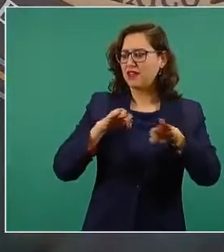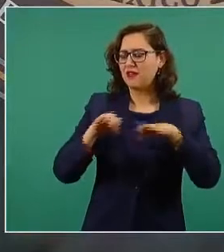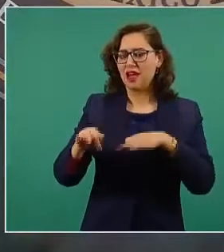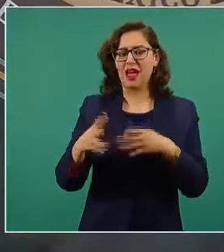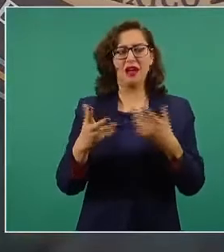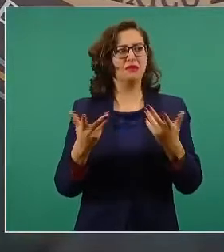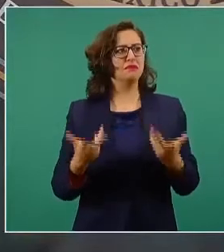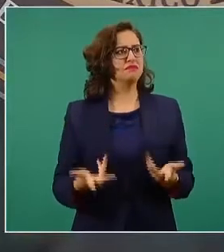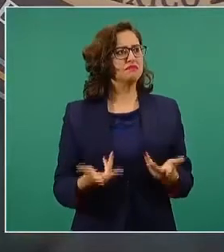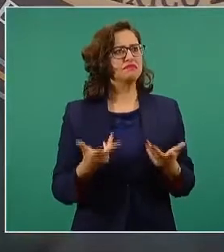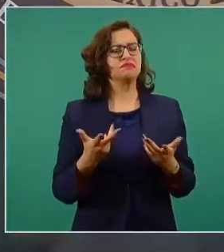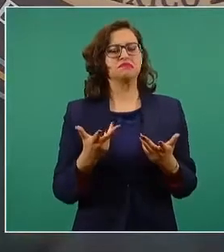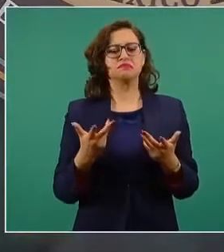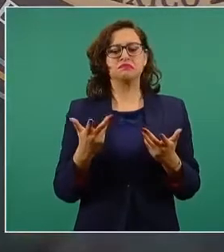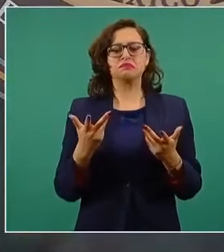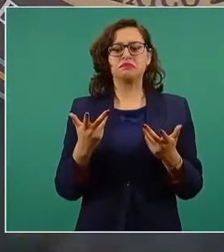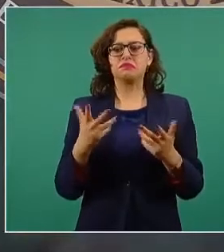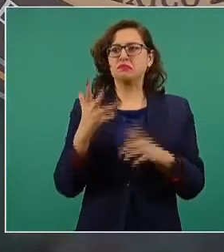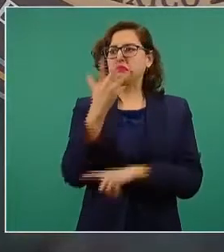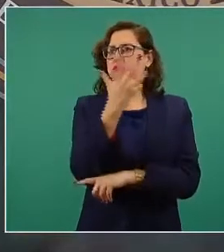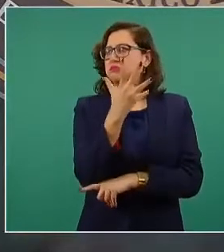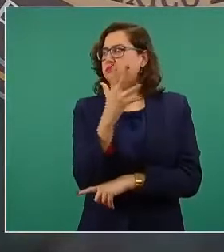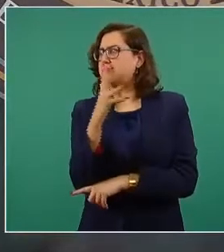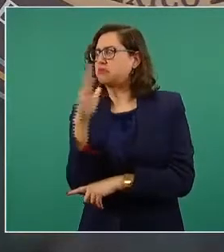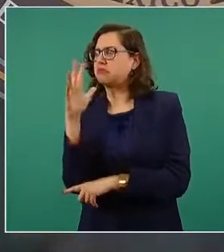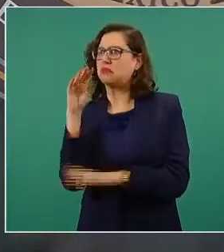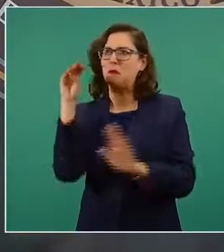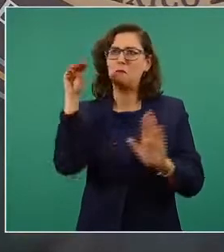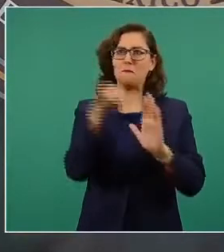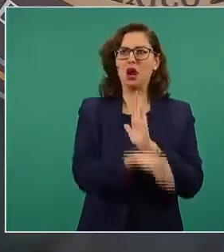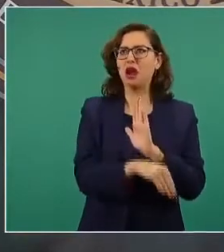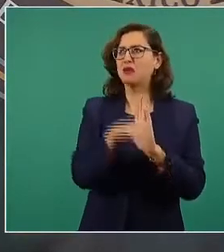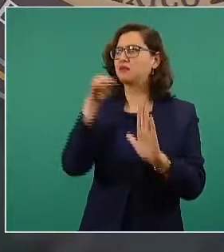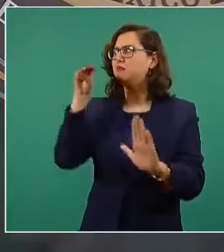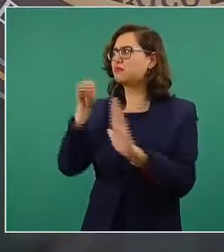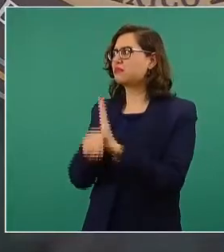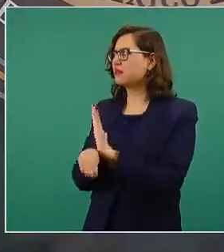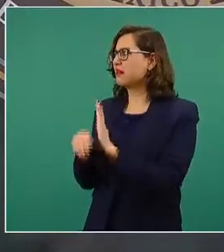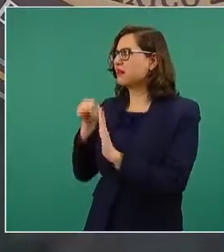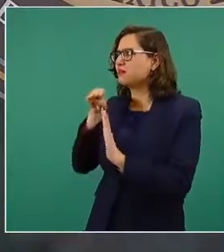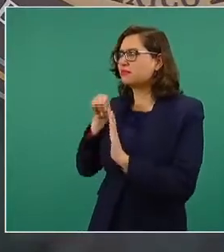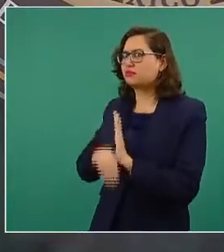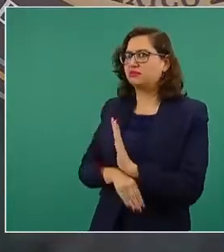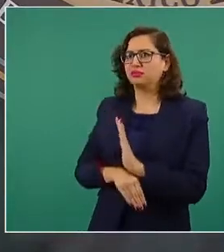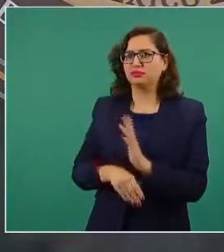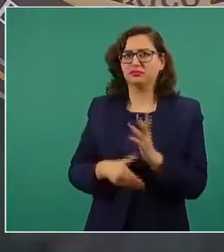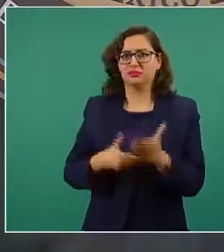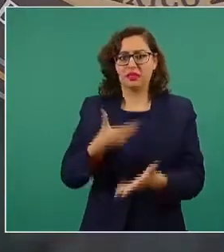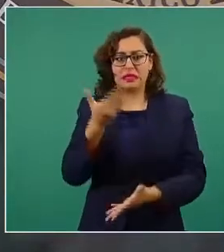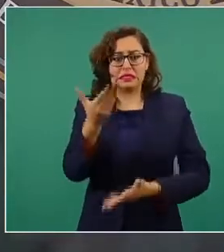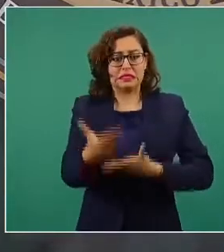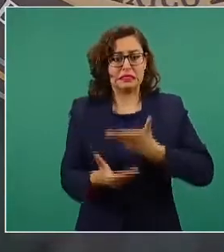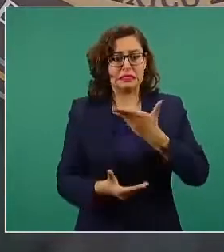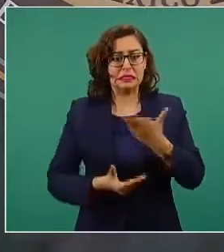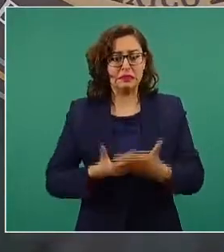social, deterioro del medio ambiente y de los